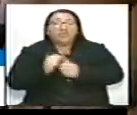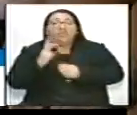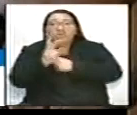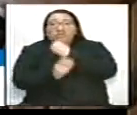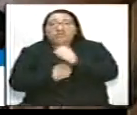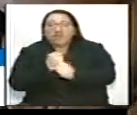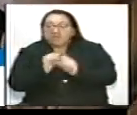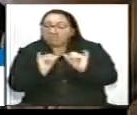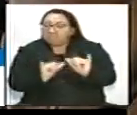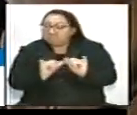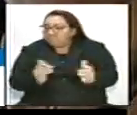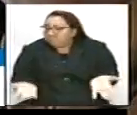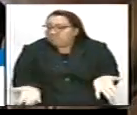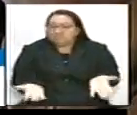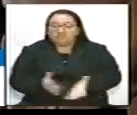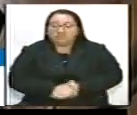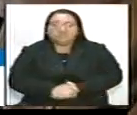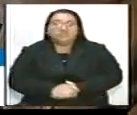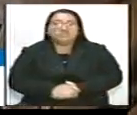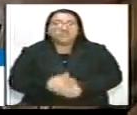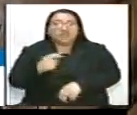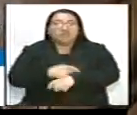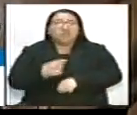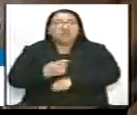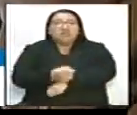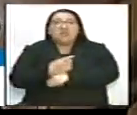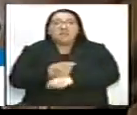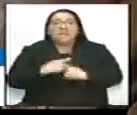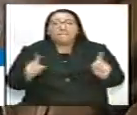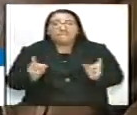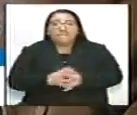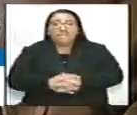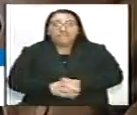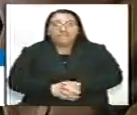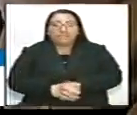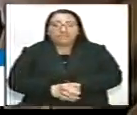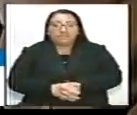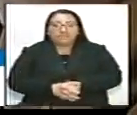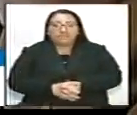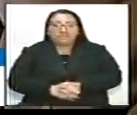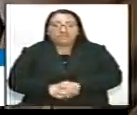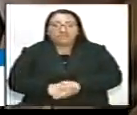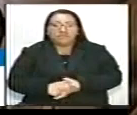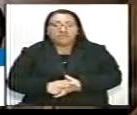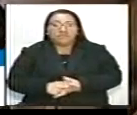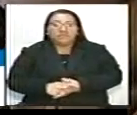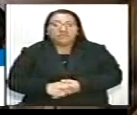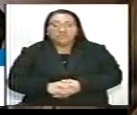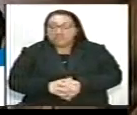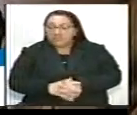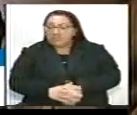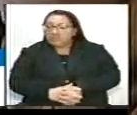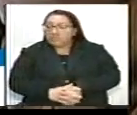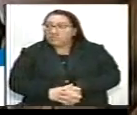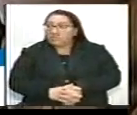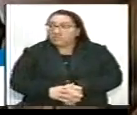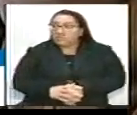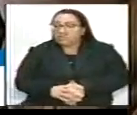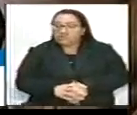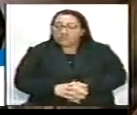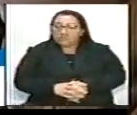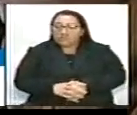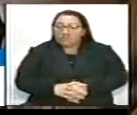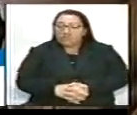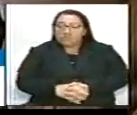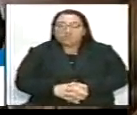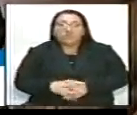años que quedarían, se van a pasar rápidamente. Pero si nosotros no tomamos una determinación de